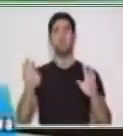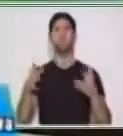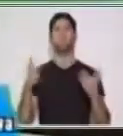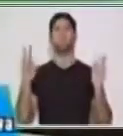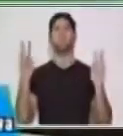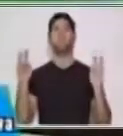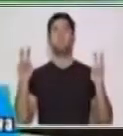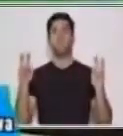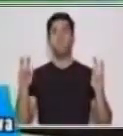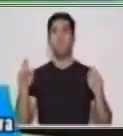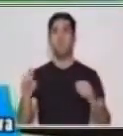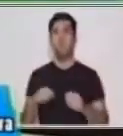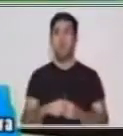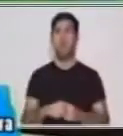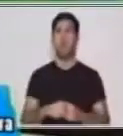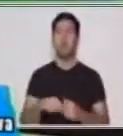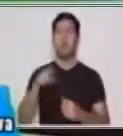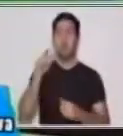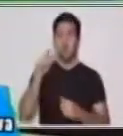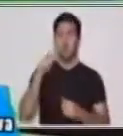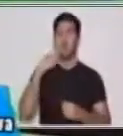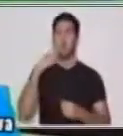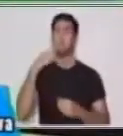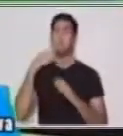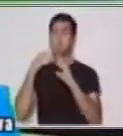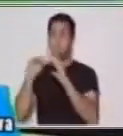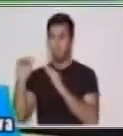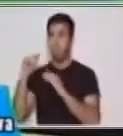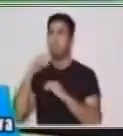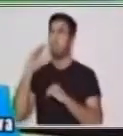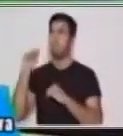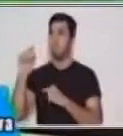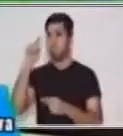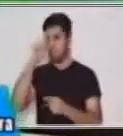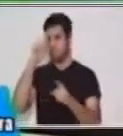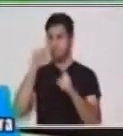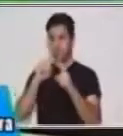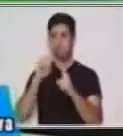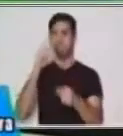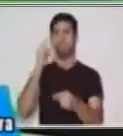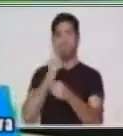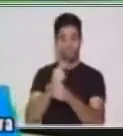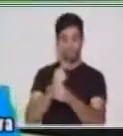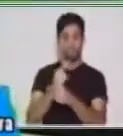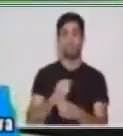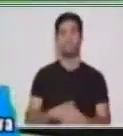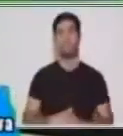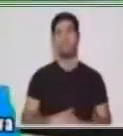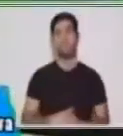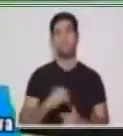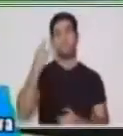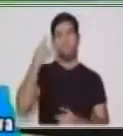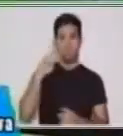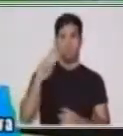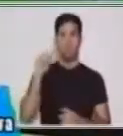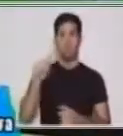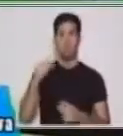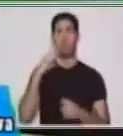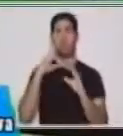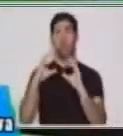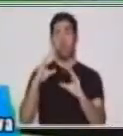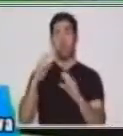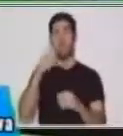tema producción de mensajes orales con intención argumentativa para el área de comunicación